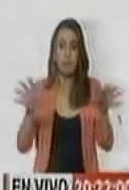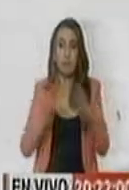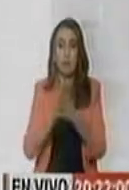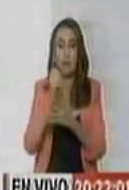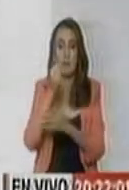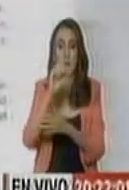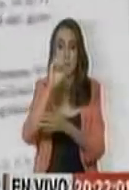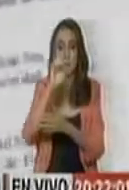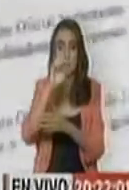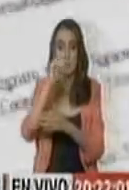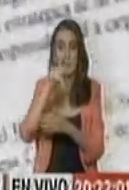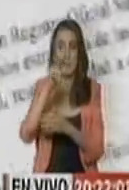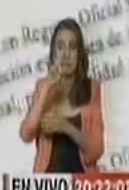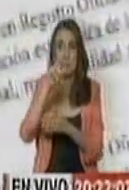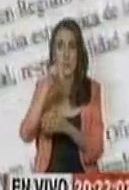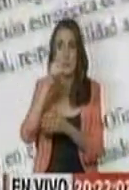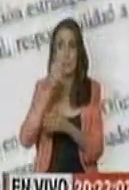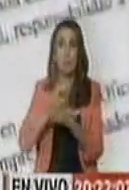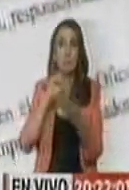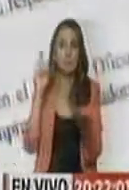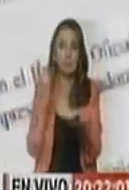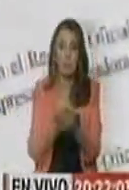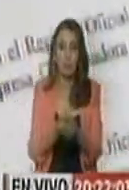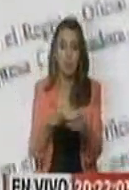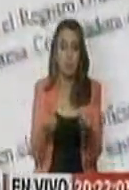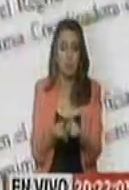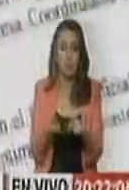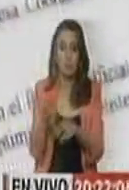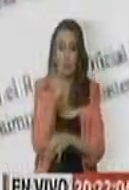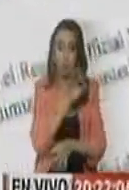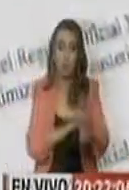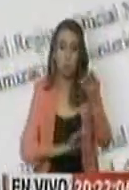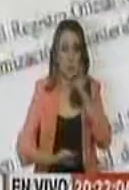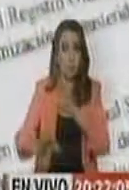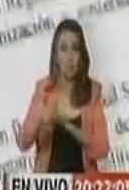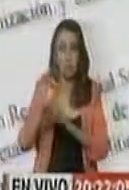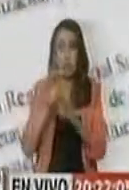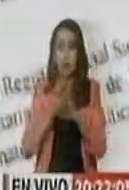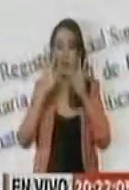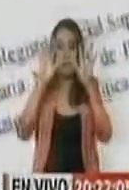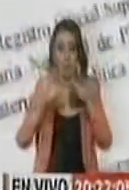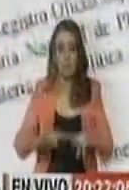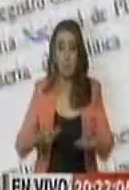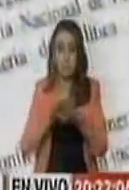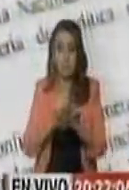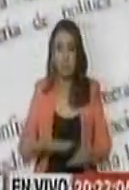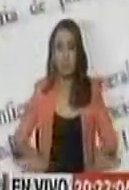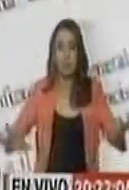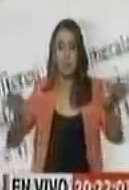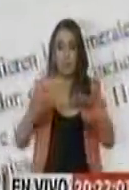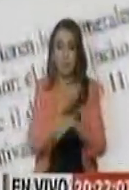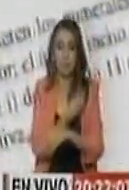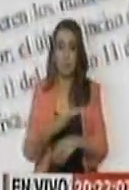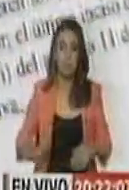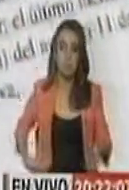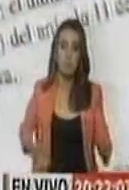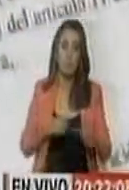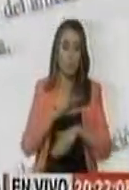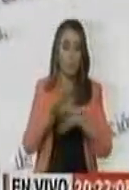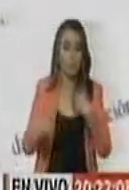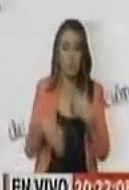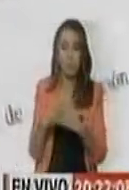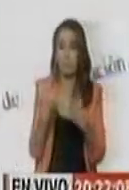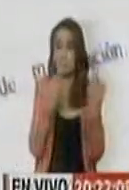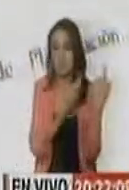Planificación Participativa. El decreto también transfiere de las SEMPLADES a la Secretaría General de la Presidencia todas las atribuciones